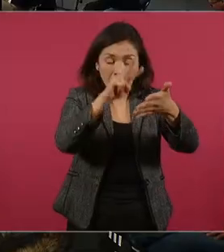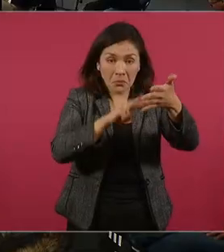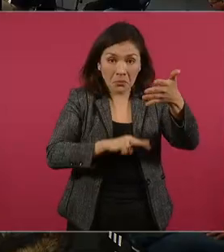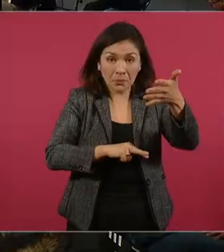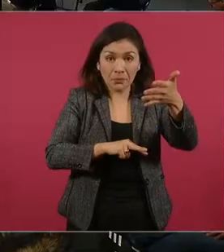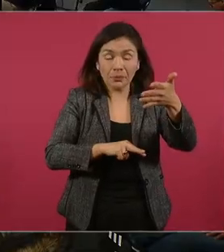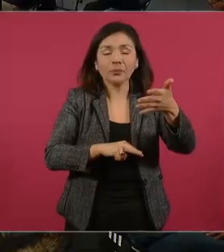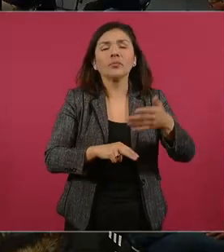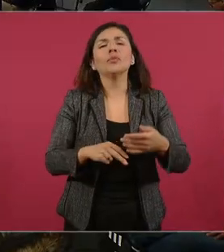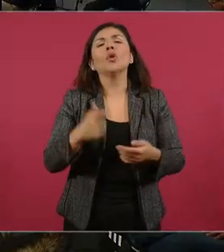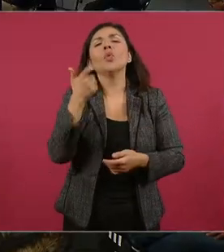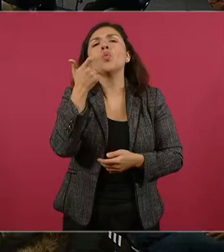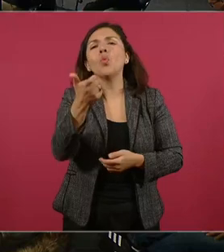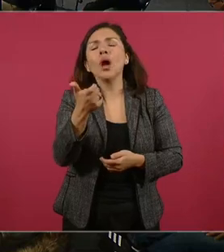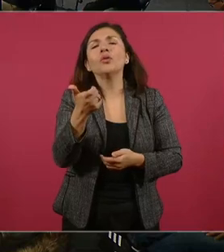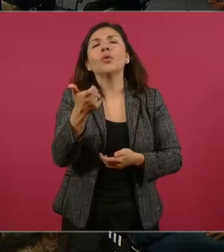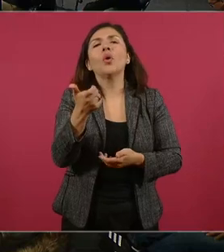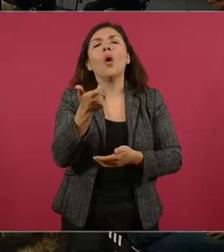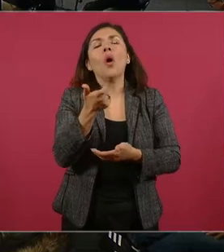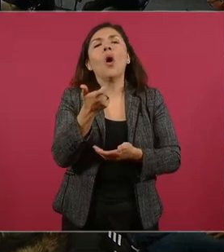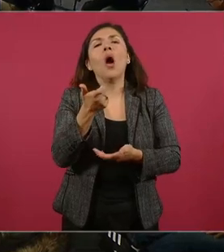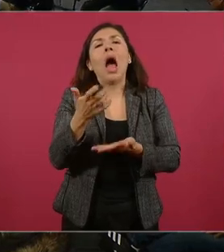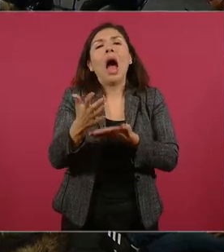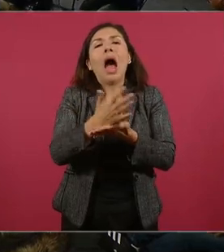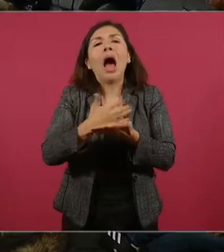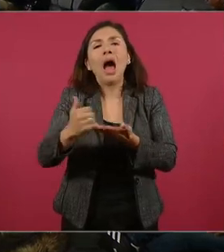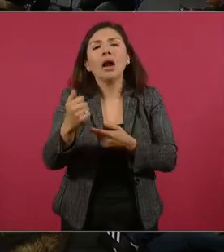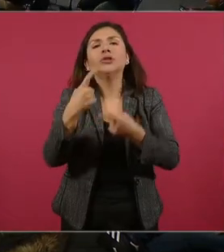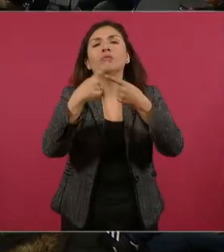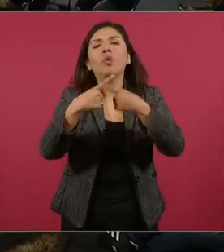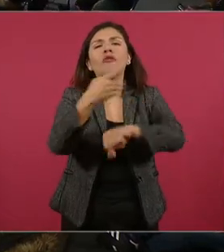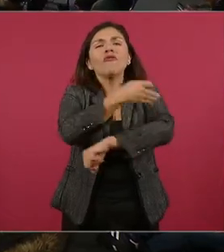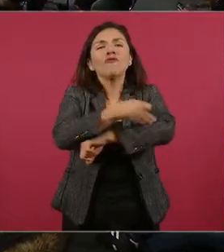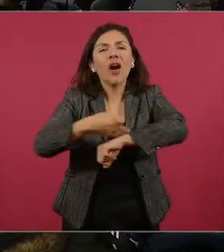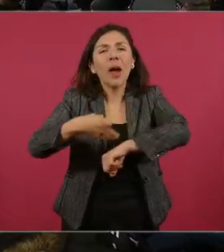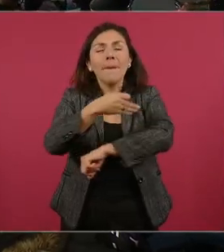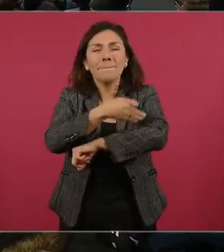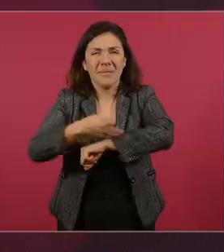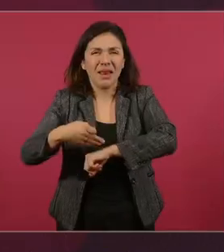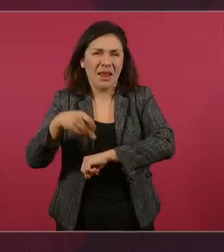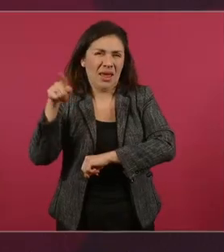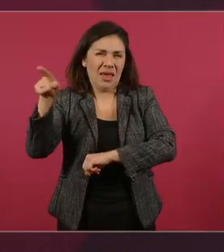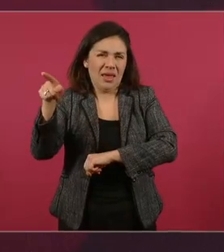de familias en todo el país, fue el estado